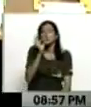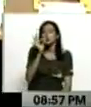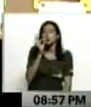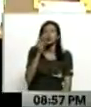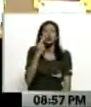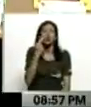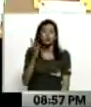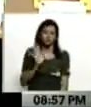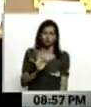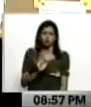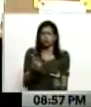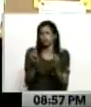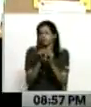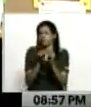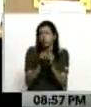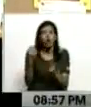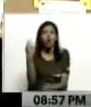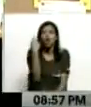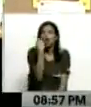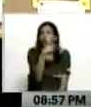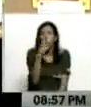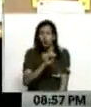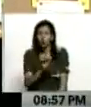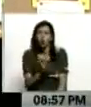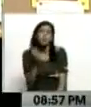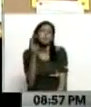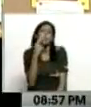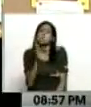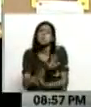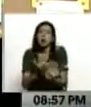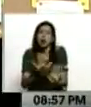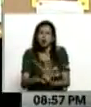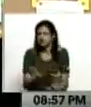Claro que él no se mete esas cosas no sio marihuanita nada